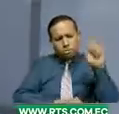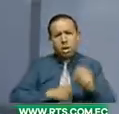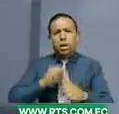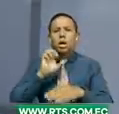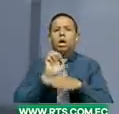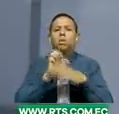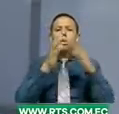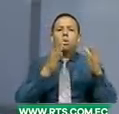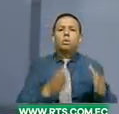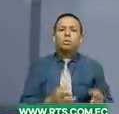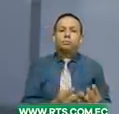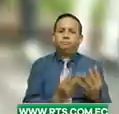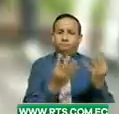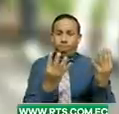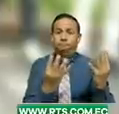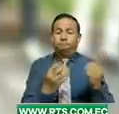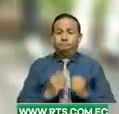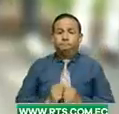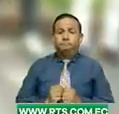ecuatoriana.